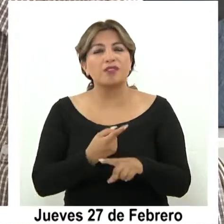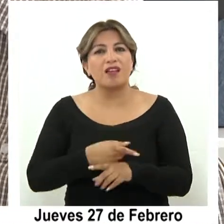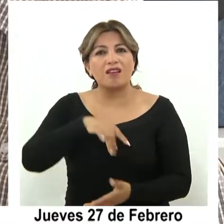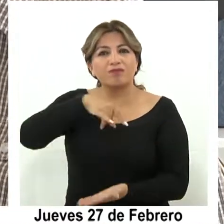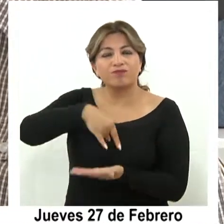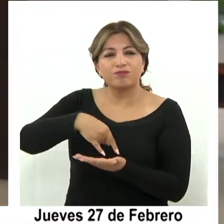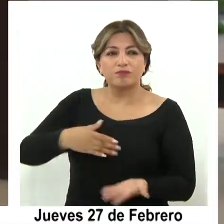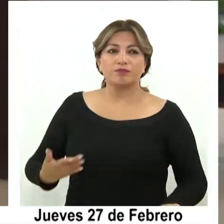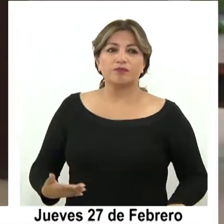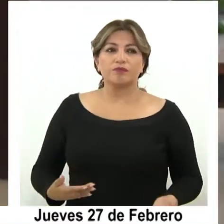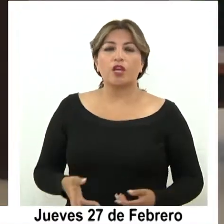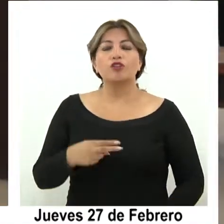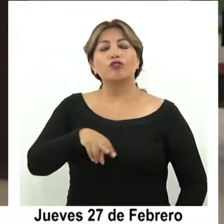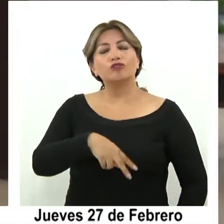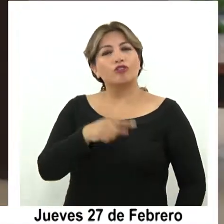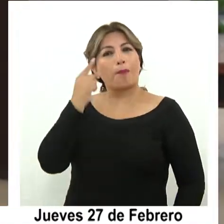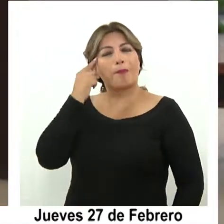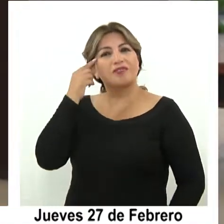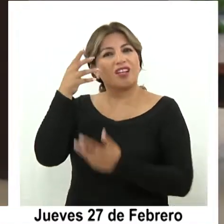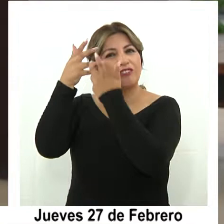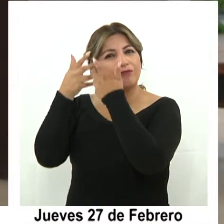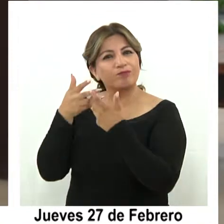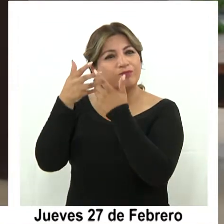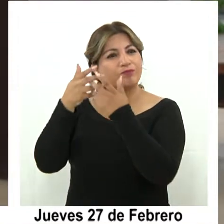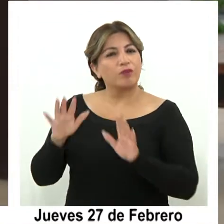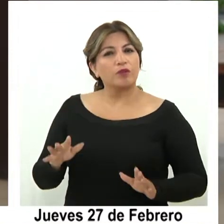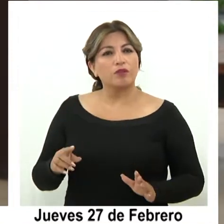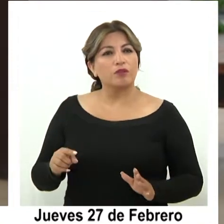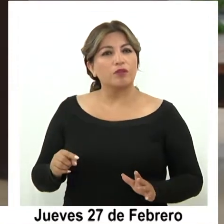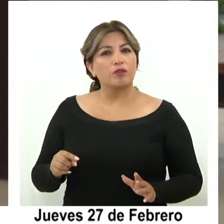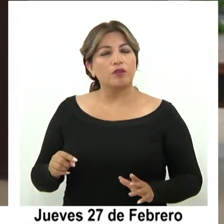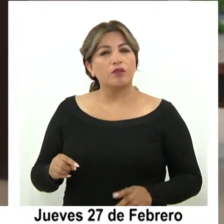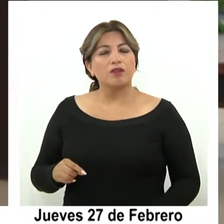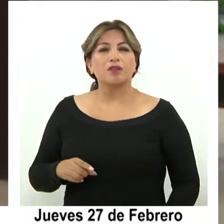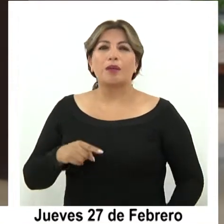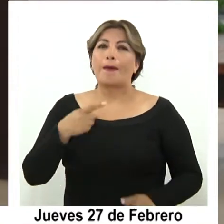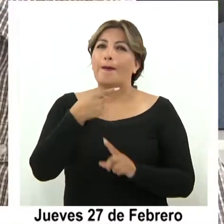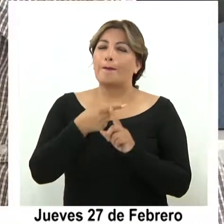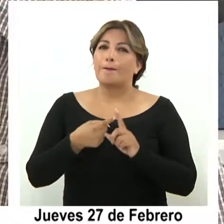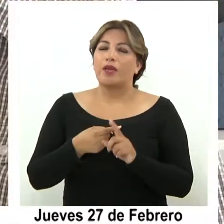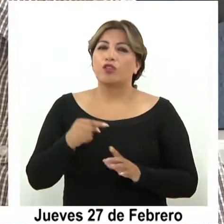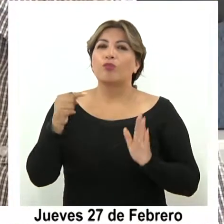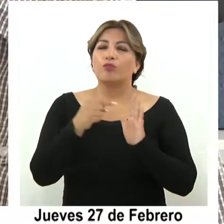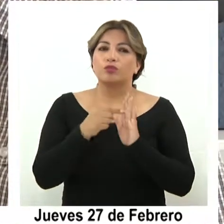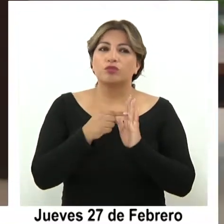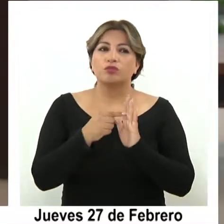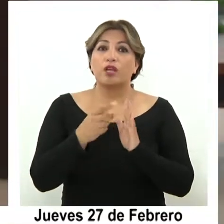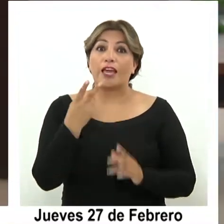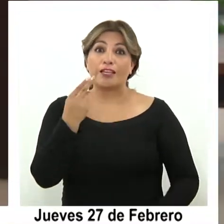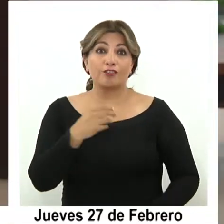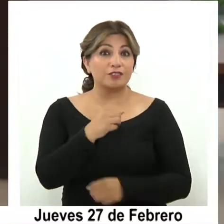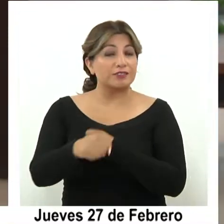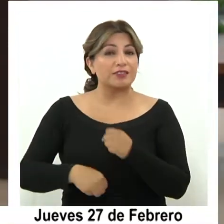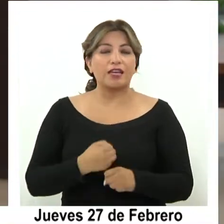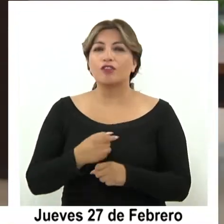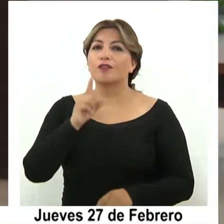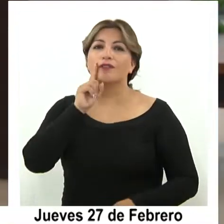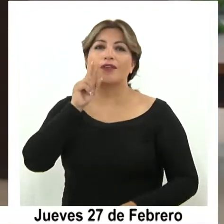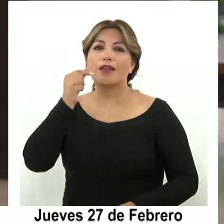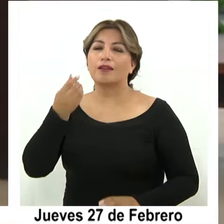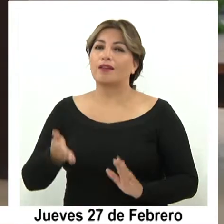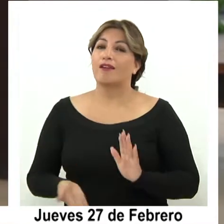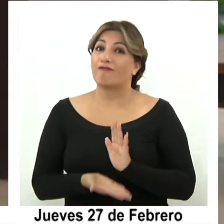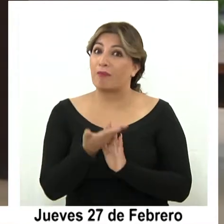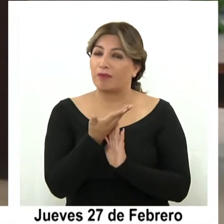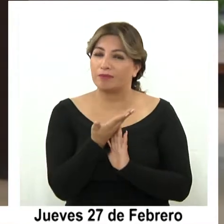conversación en el Senado. La gradualidad que nosotros estamos pensando es de medio punto por año. Por lo tanto, en 12 años nosotros tendríamos la totalidad de este aumento